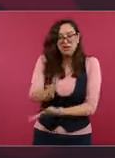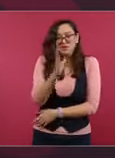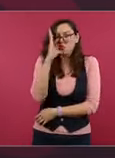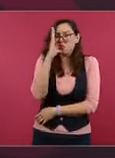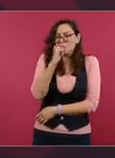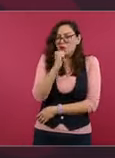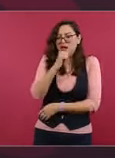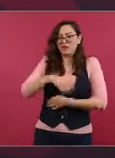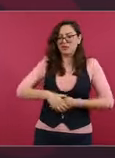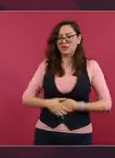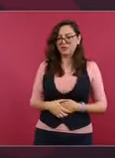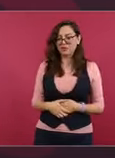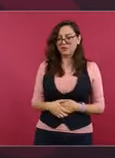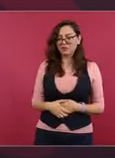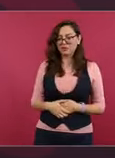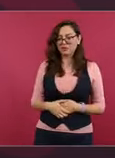además,